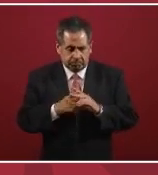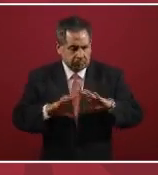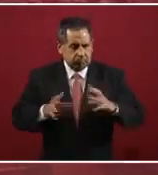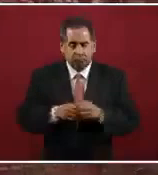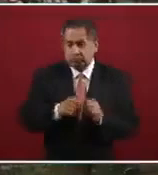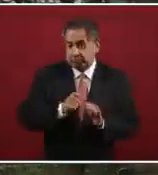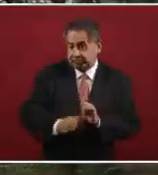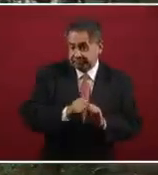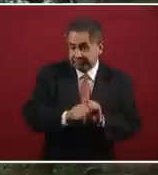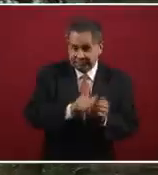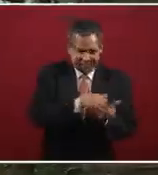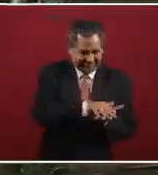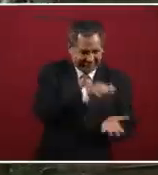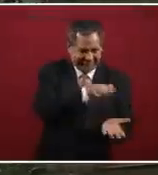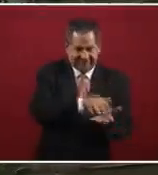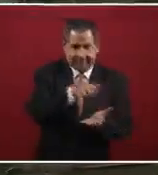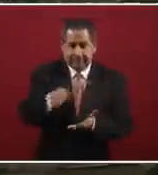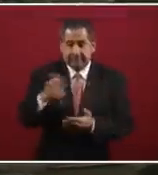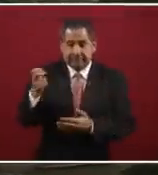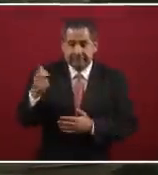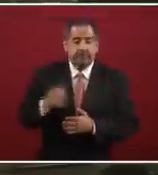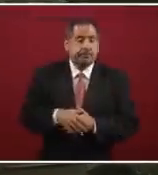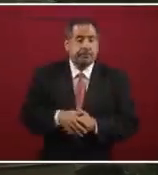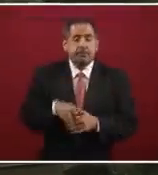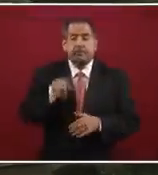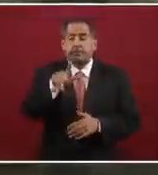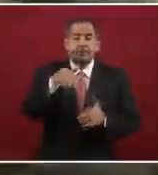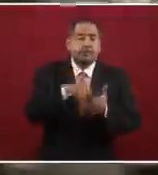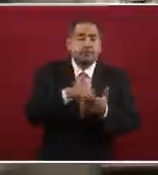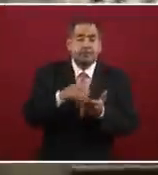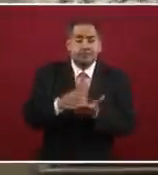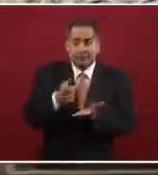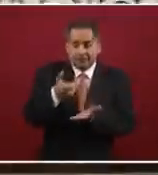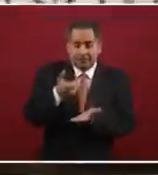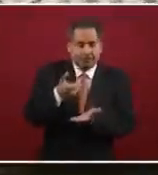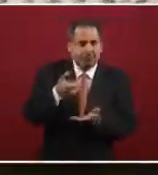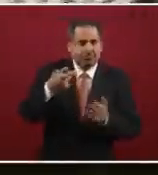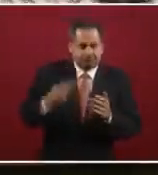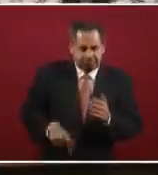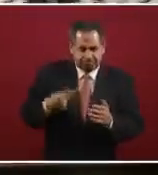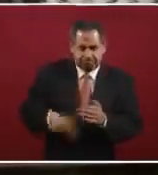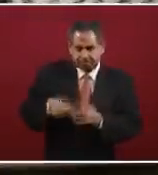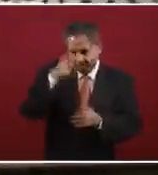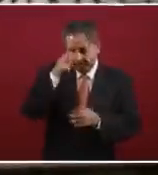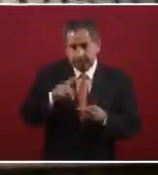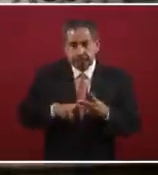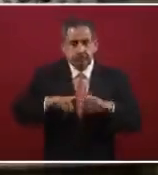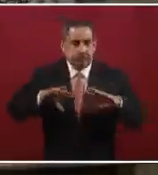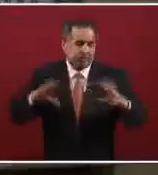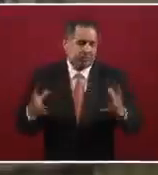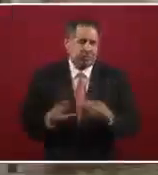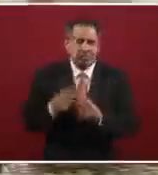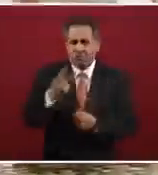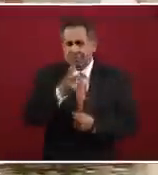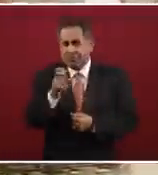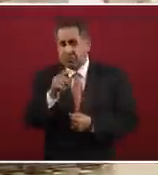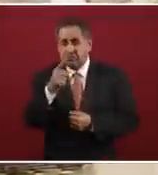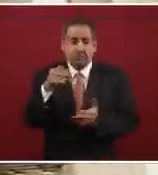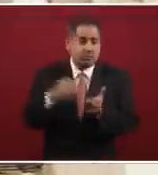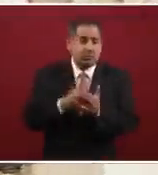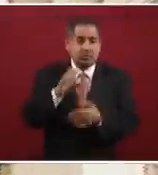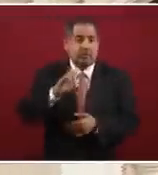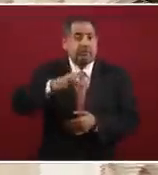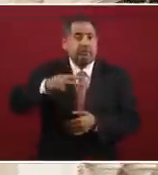efectivo y también llegaron 17 millones en moneda nacional y 201 mil euros a